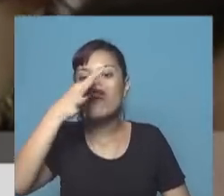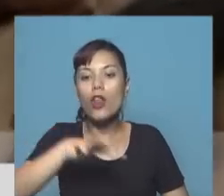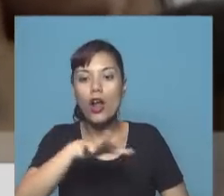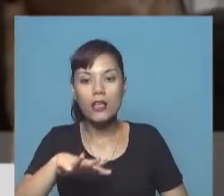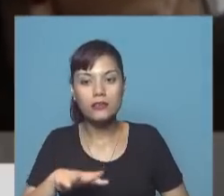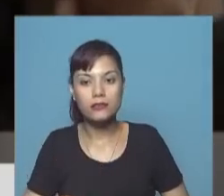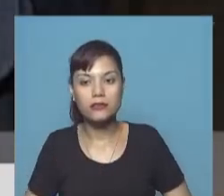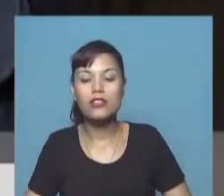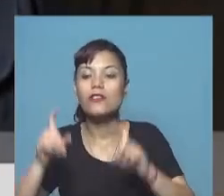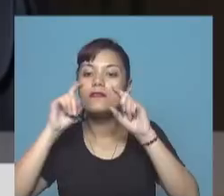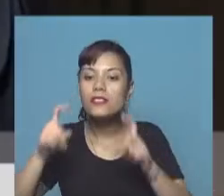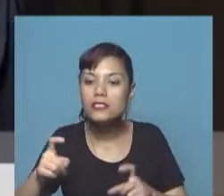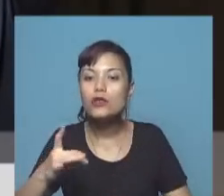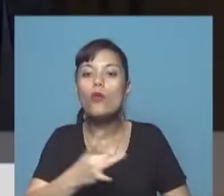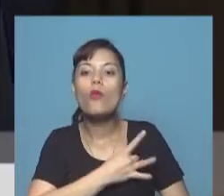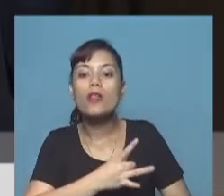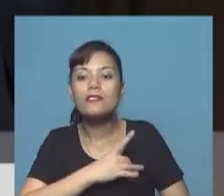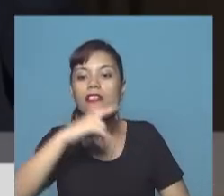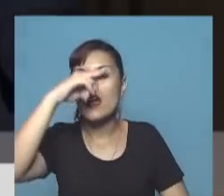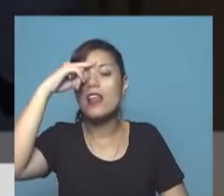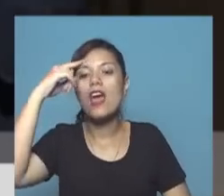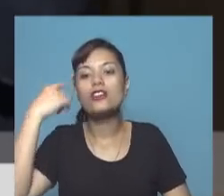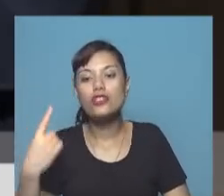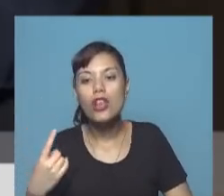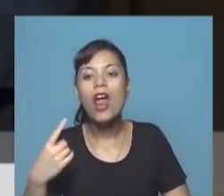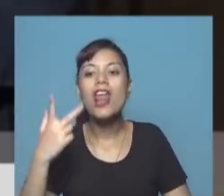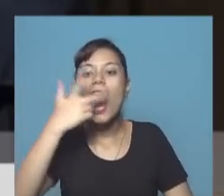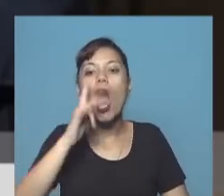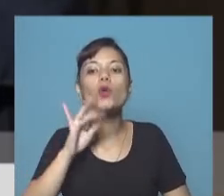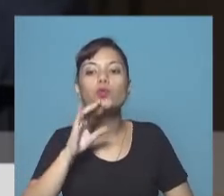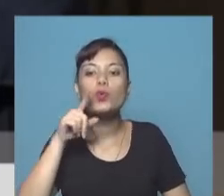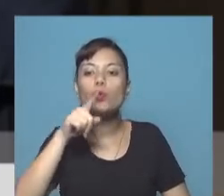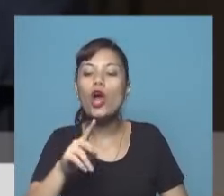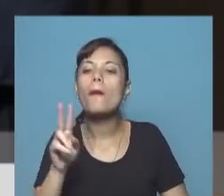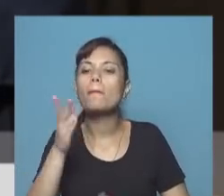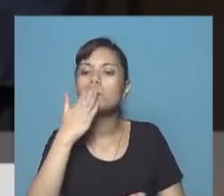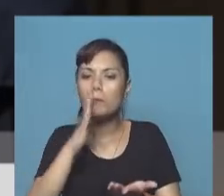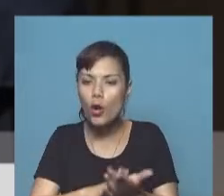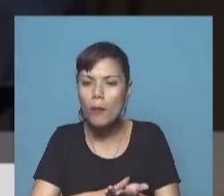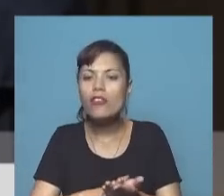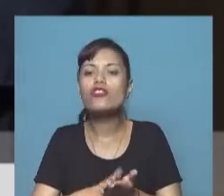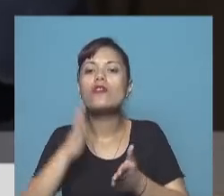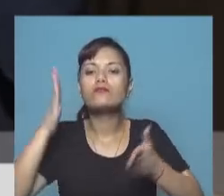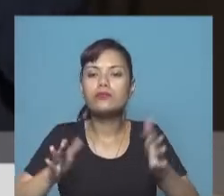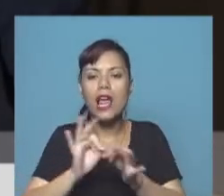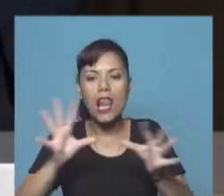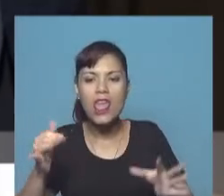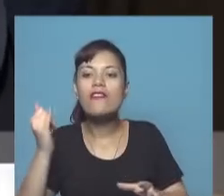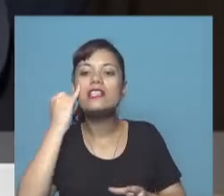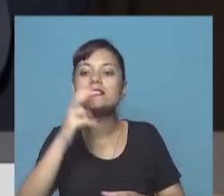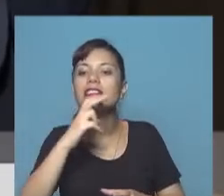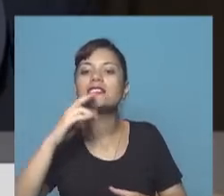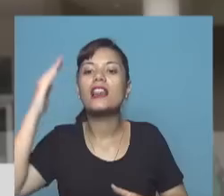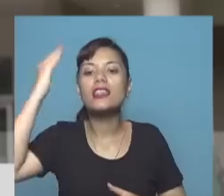Varela. Visitó la Universidad Nacional Arturo Jaureche, donde prometió garantizar paritarias libres y sin